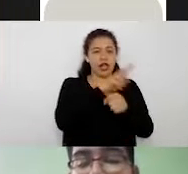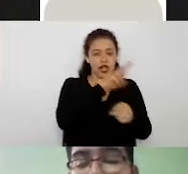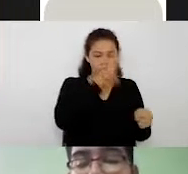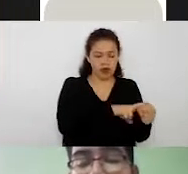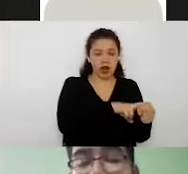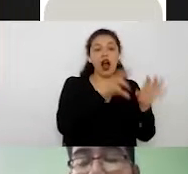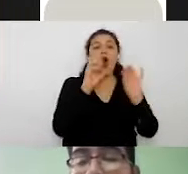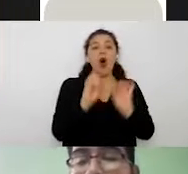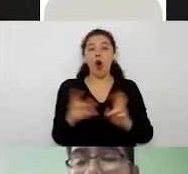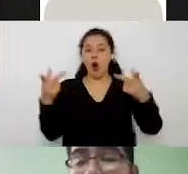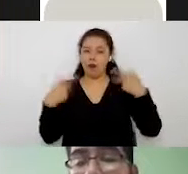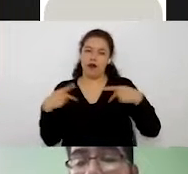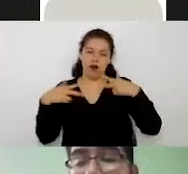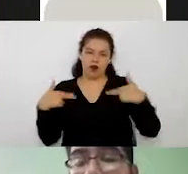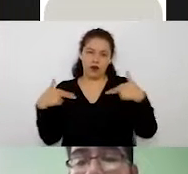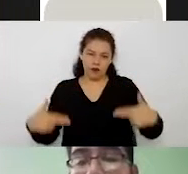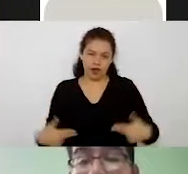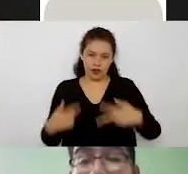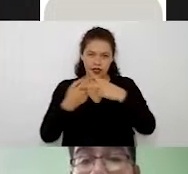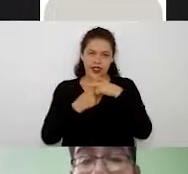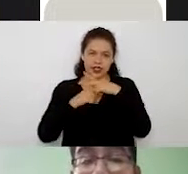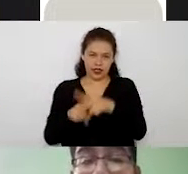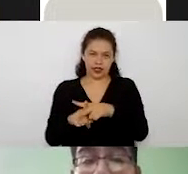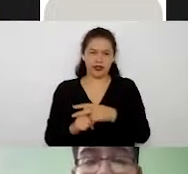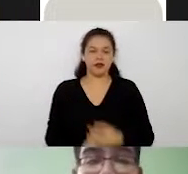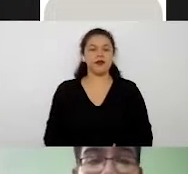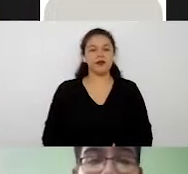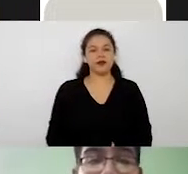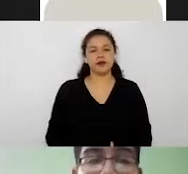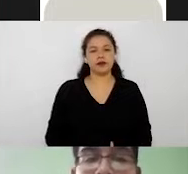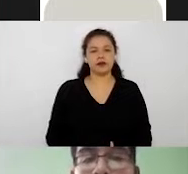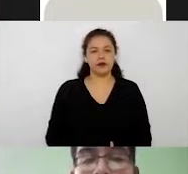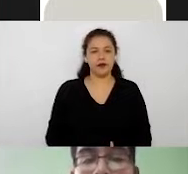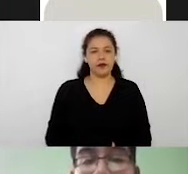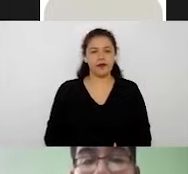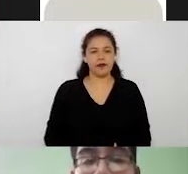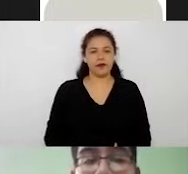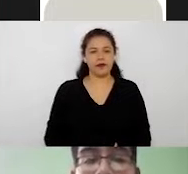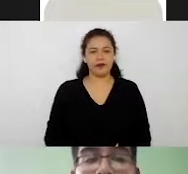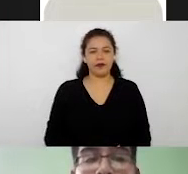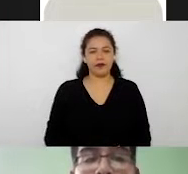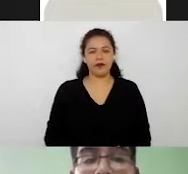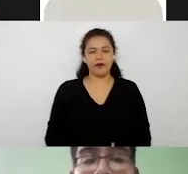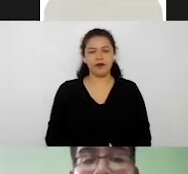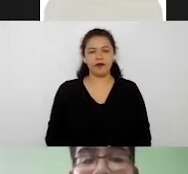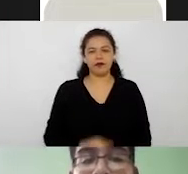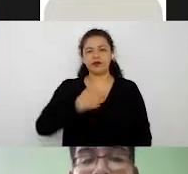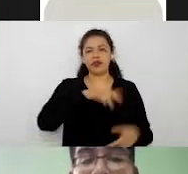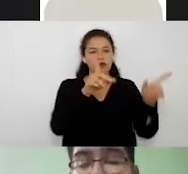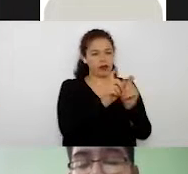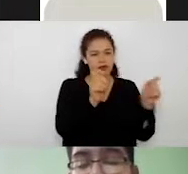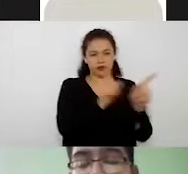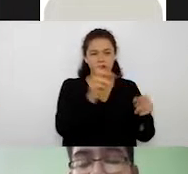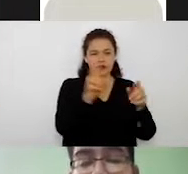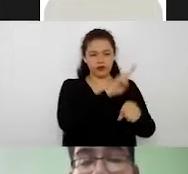ser de origen antropogénico, que son los que son provocados por el hombre. Estábamos haciendo un repaso de los fenómenos naturales que